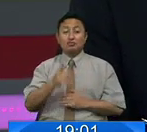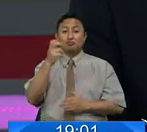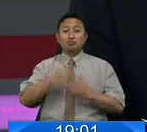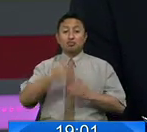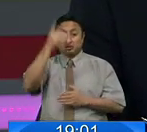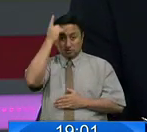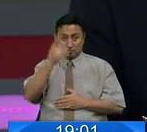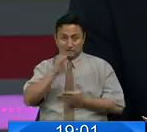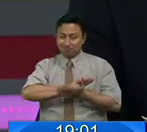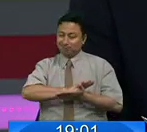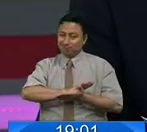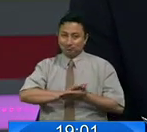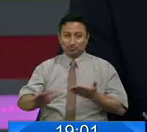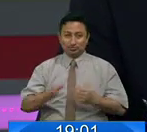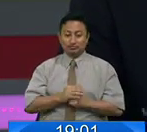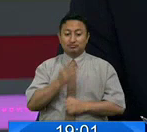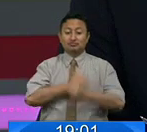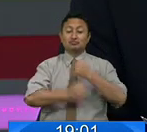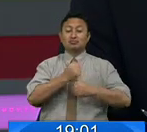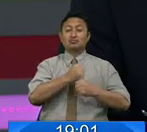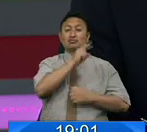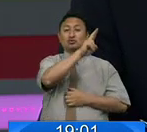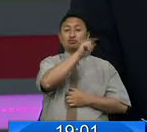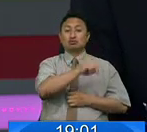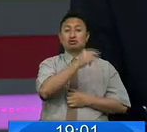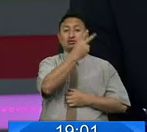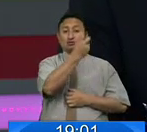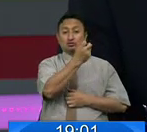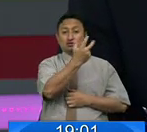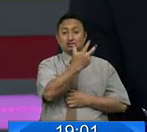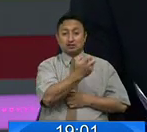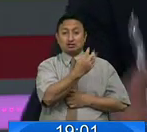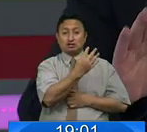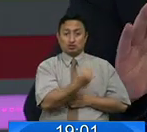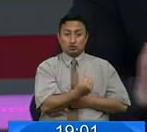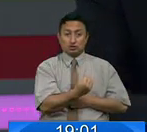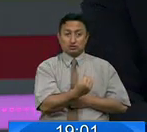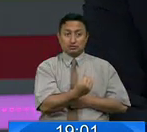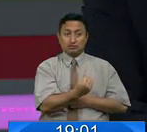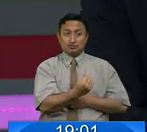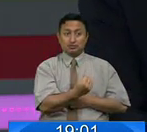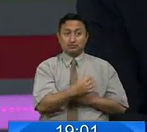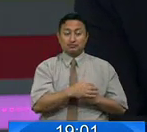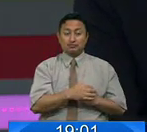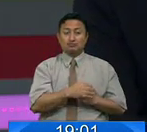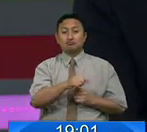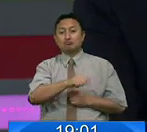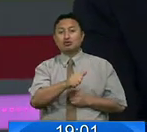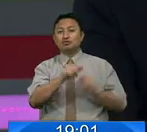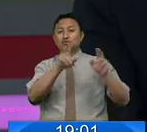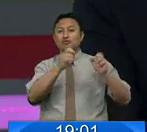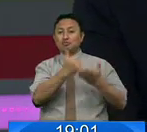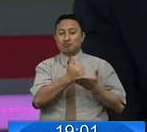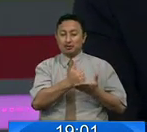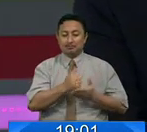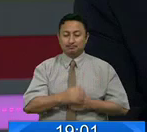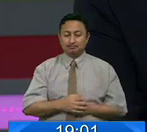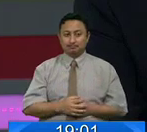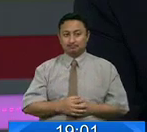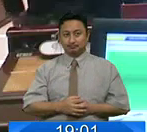deudas impagas de los años 2012 2013 y 2014 entre otros beneficios